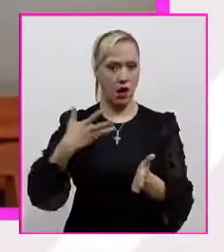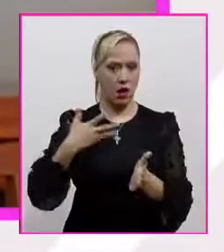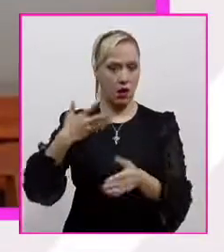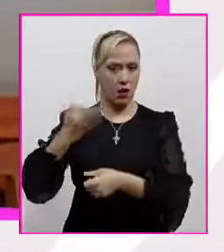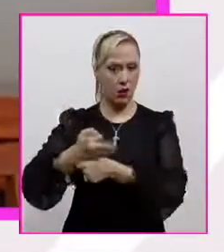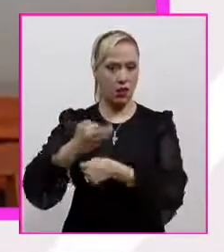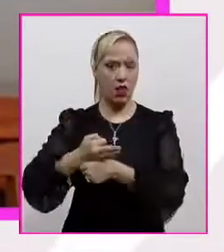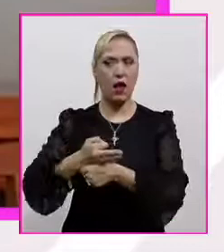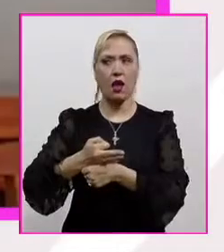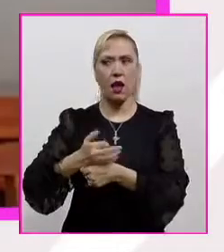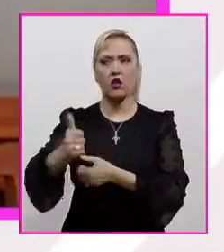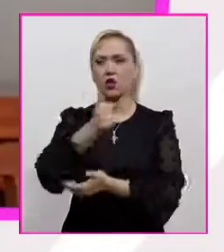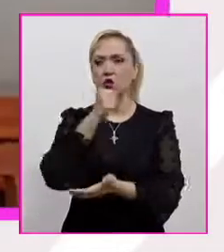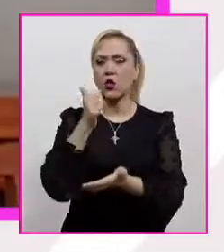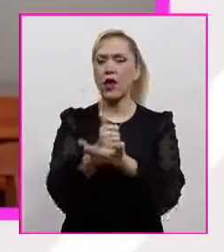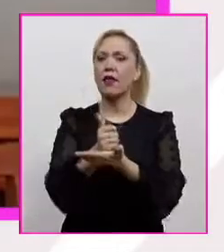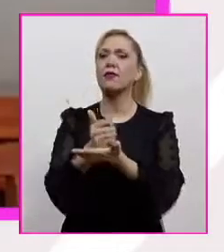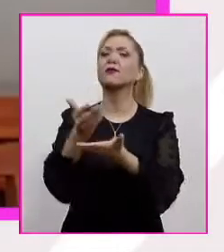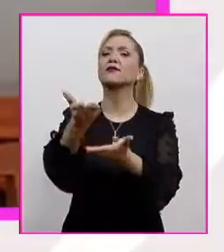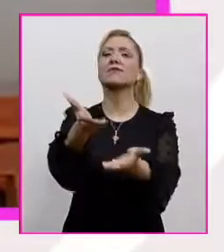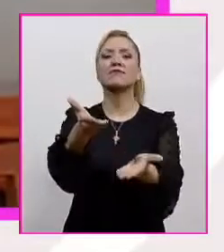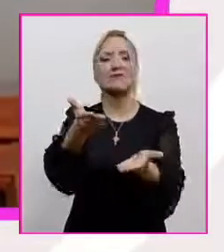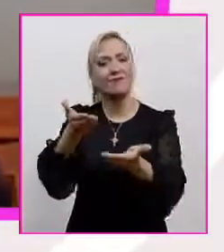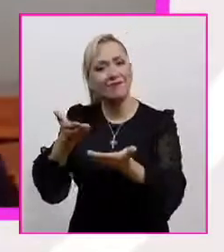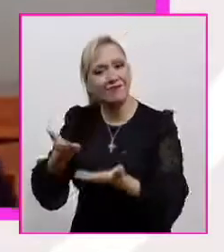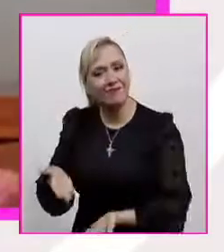el programa de Ciudad Hospitalaria, que es